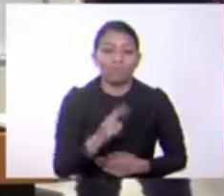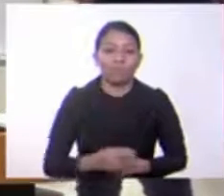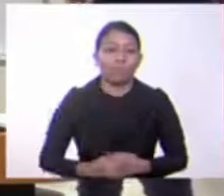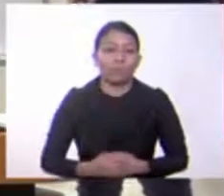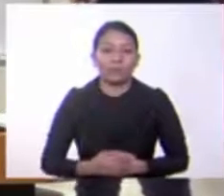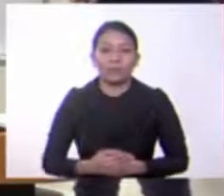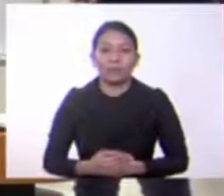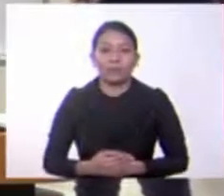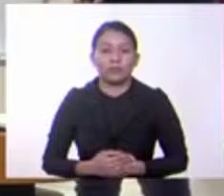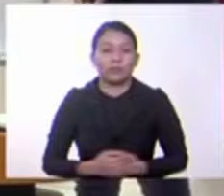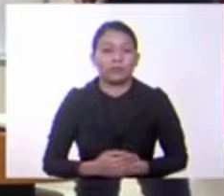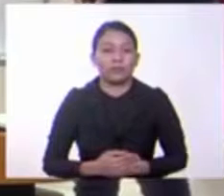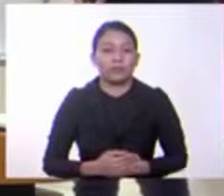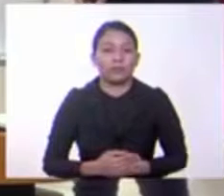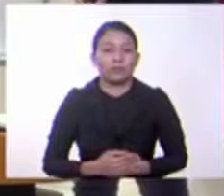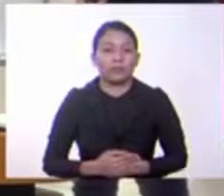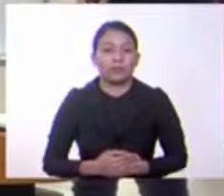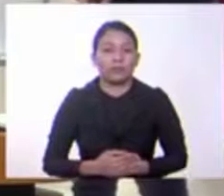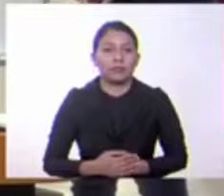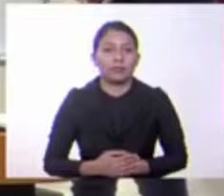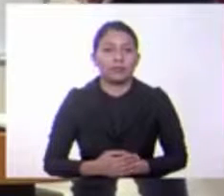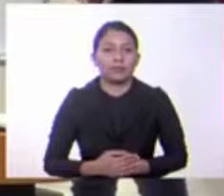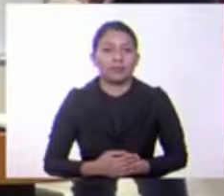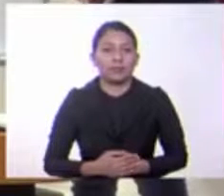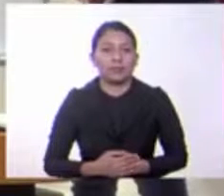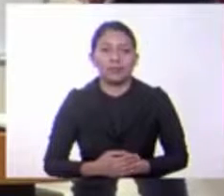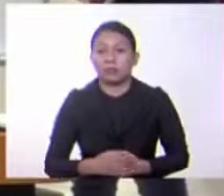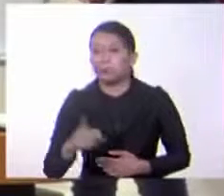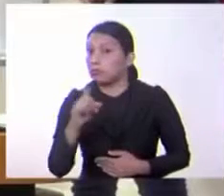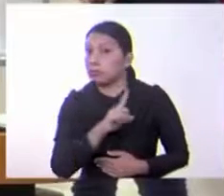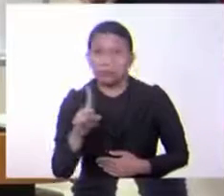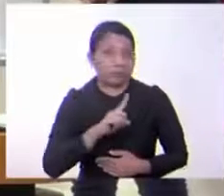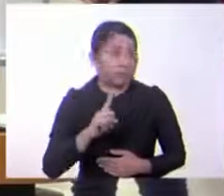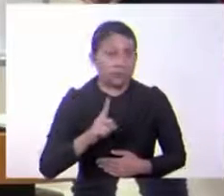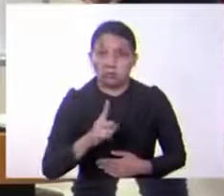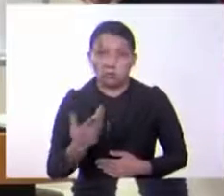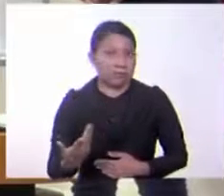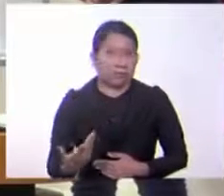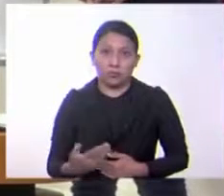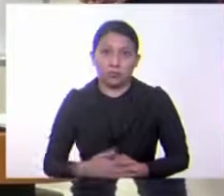esta pregunta sería, si no es